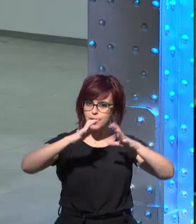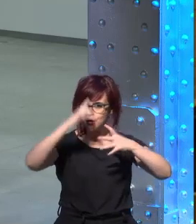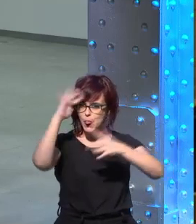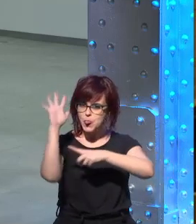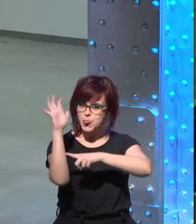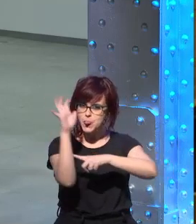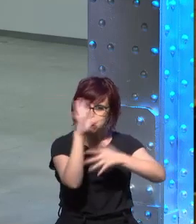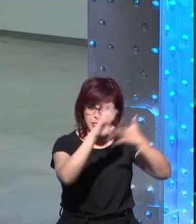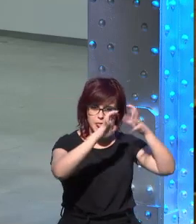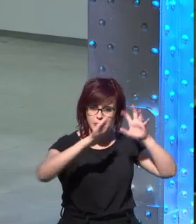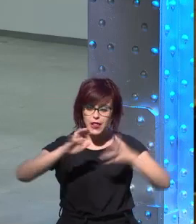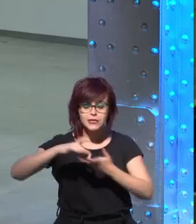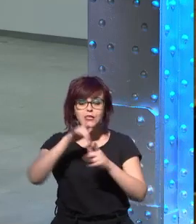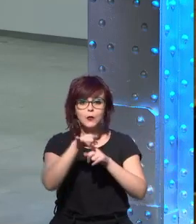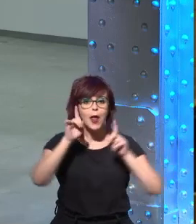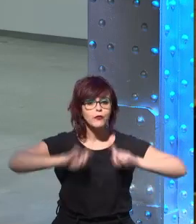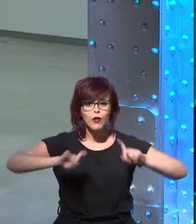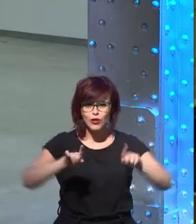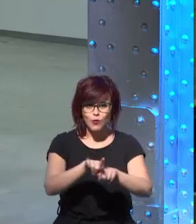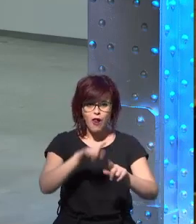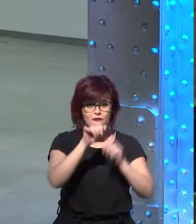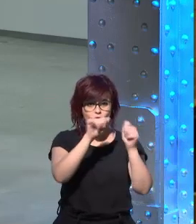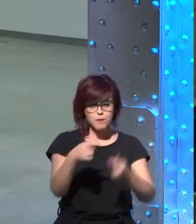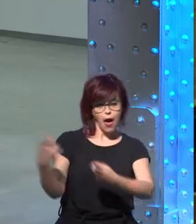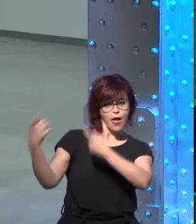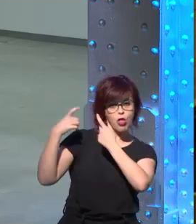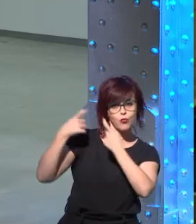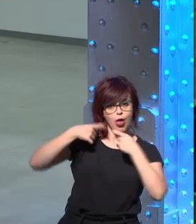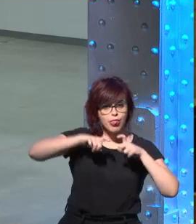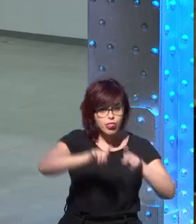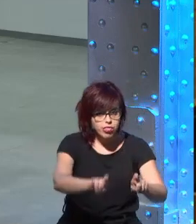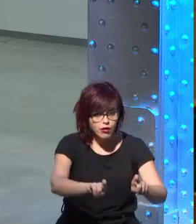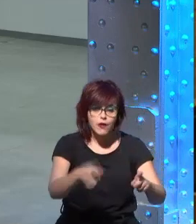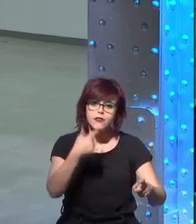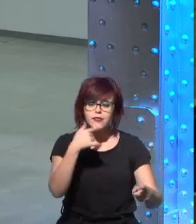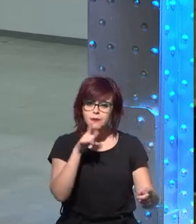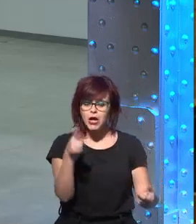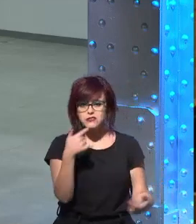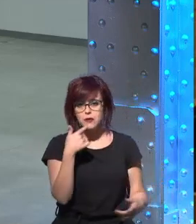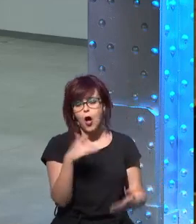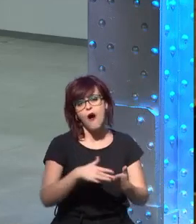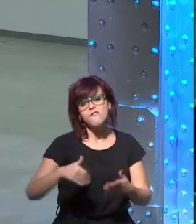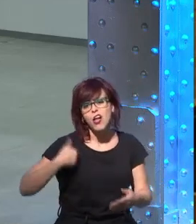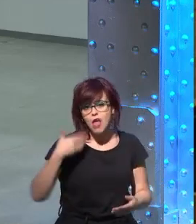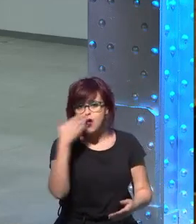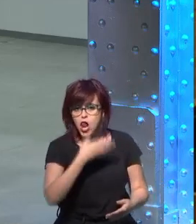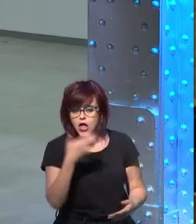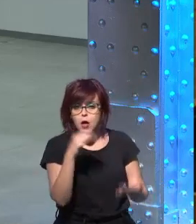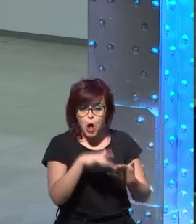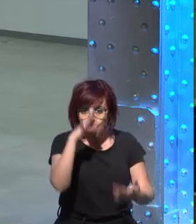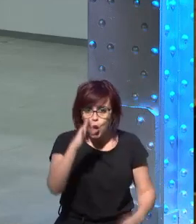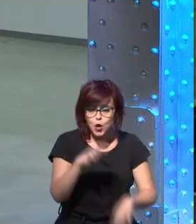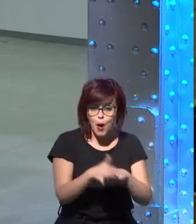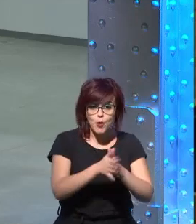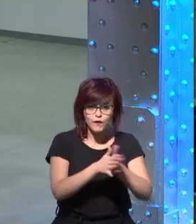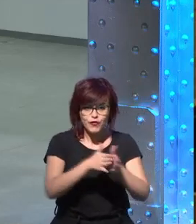educar de una manera, como nos han educado a nosotros, y luego pues decimos, es que el absentismo escolar, es que la falta de motivación, ¿cómo no va a